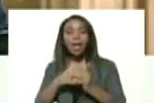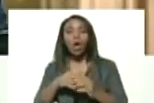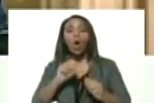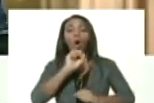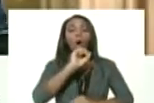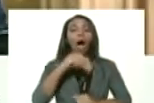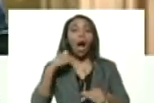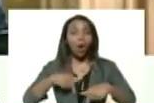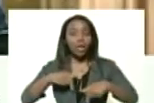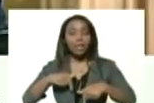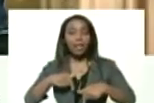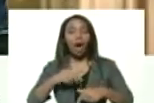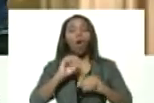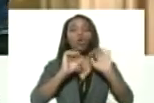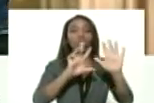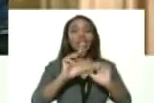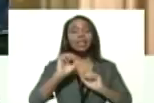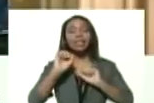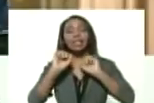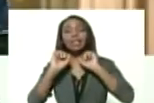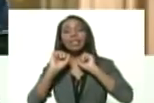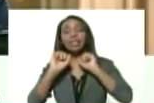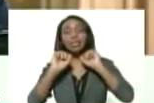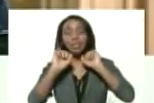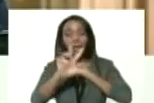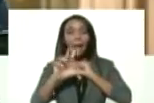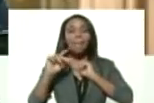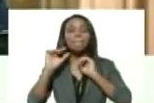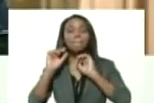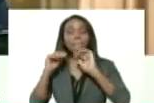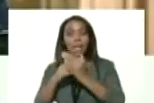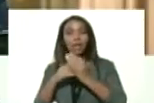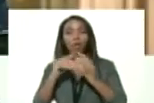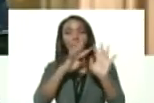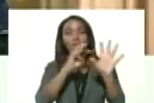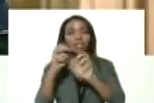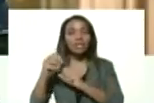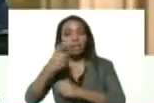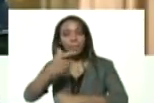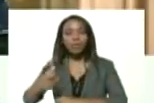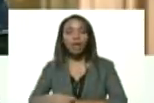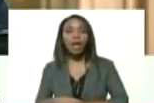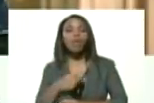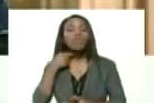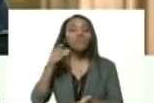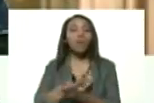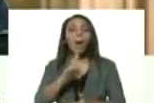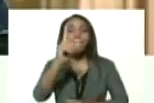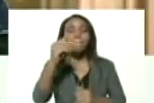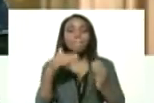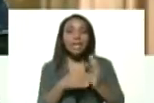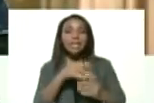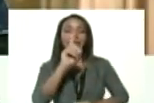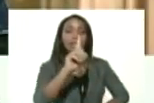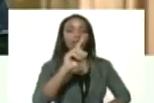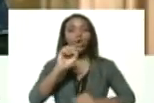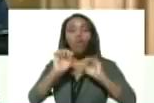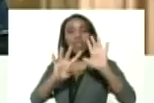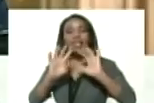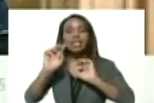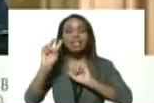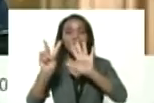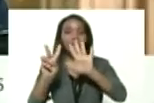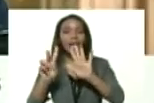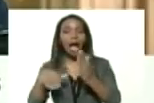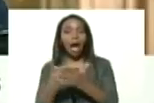casi 14 mil 805 fallecido 1.197 al día de hoy